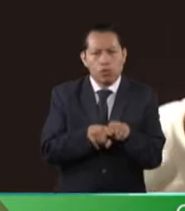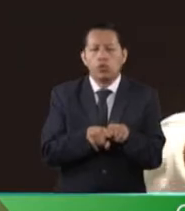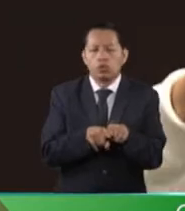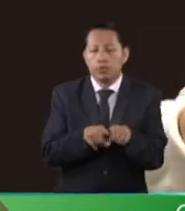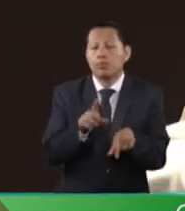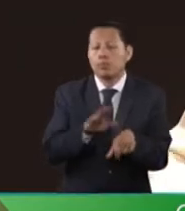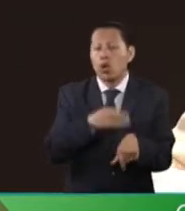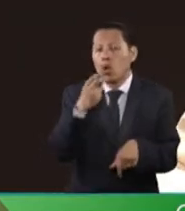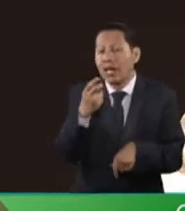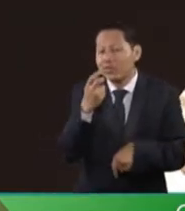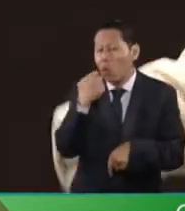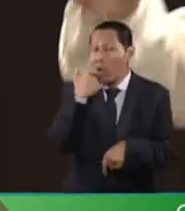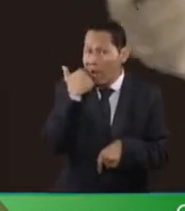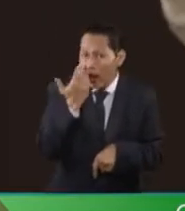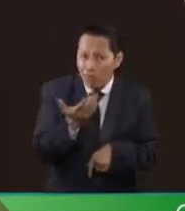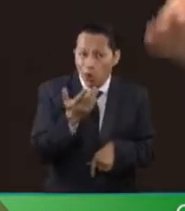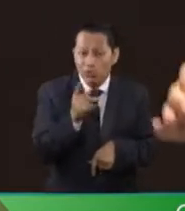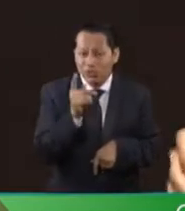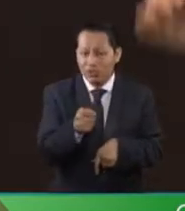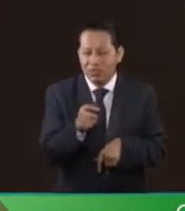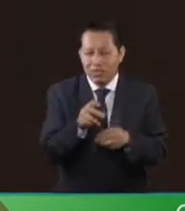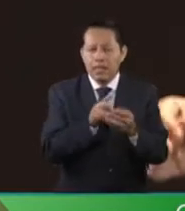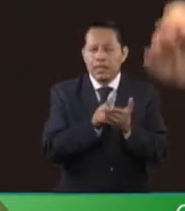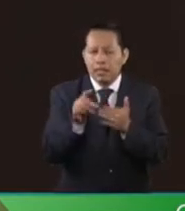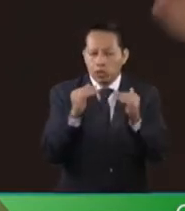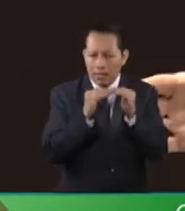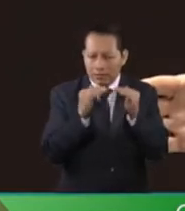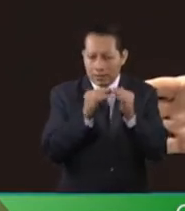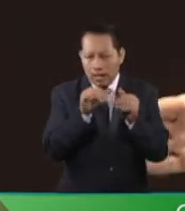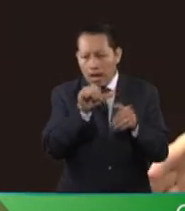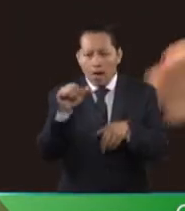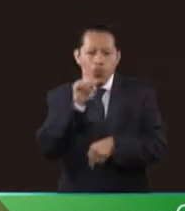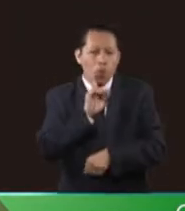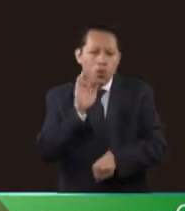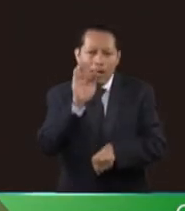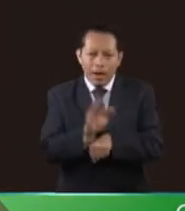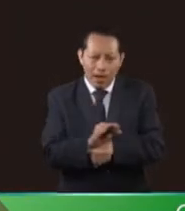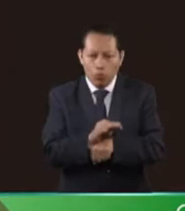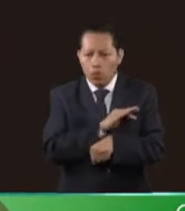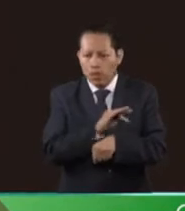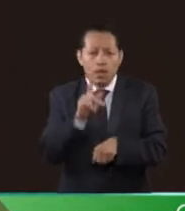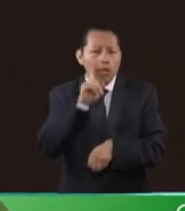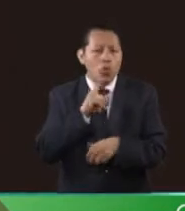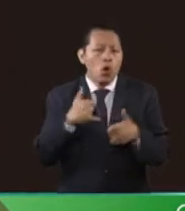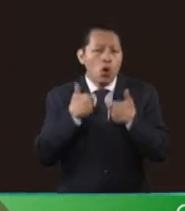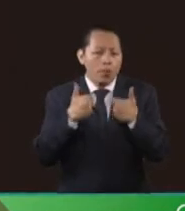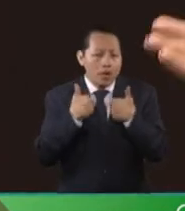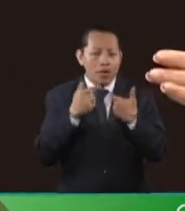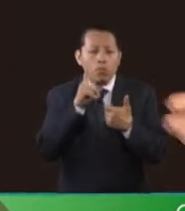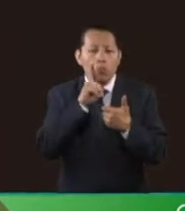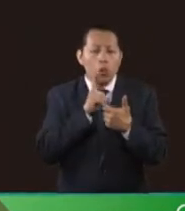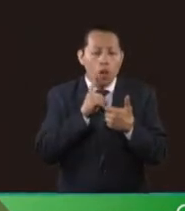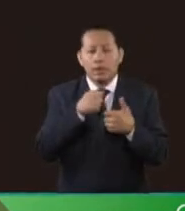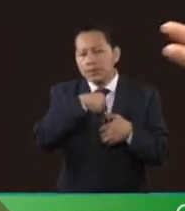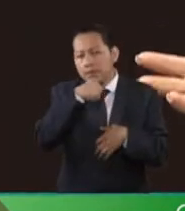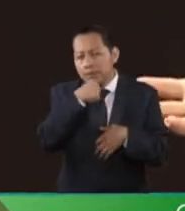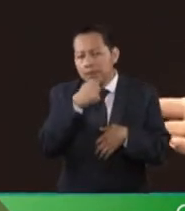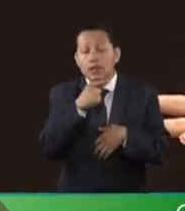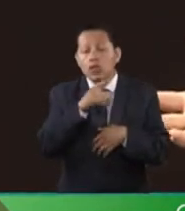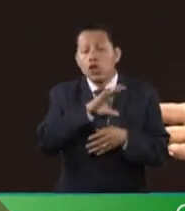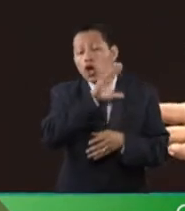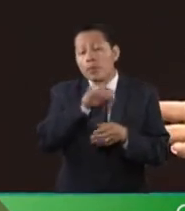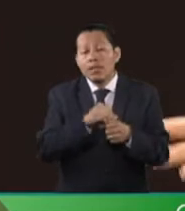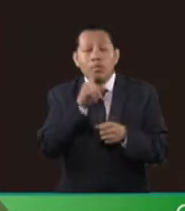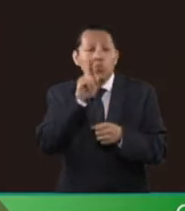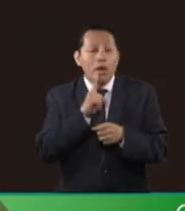eso, si queremos verdaderamente que el derecho a la vivienda llegue a las mujeres jóvenes, a las mujeres adultas mayores, a todas las mujeres